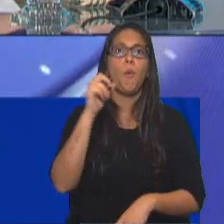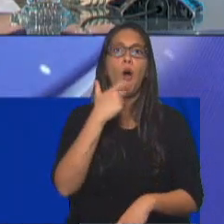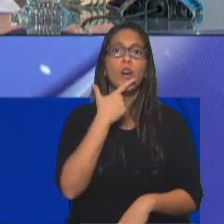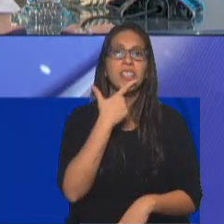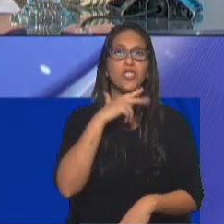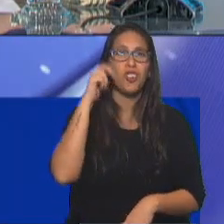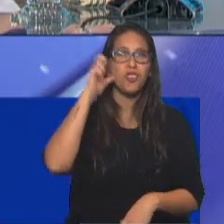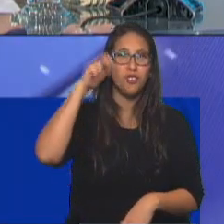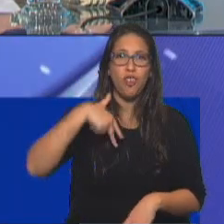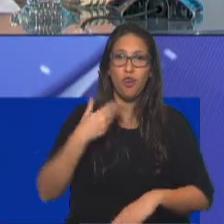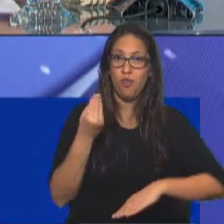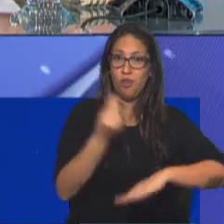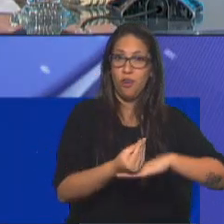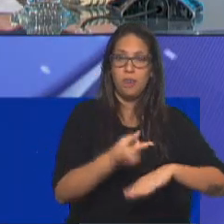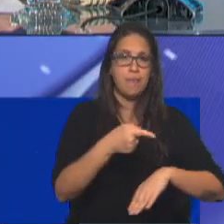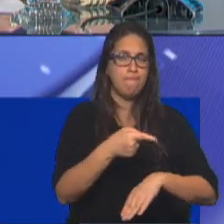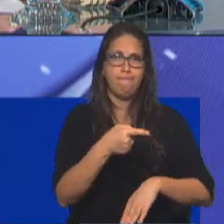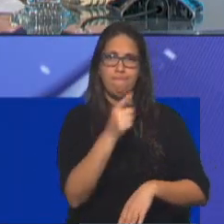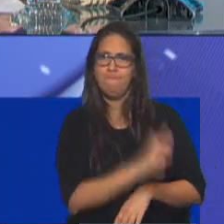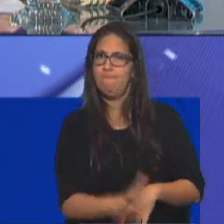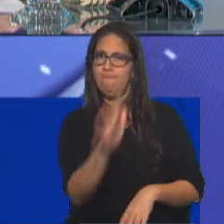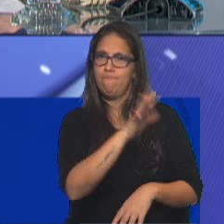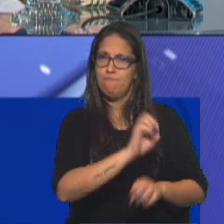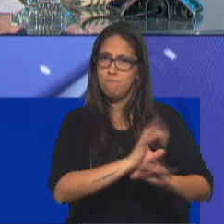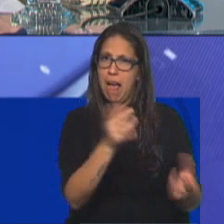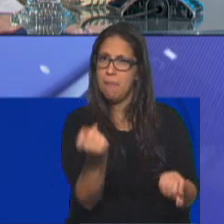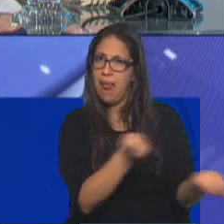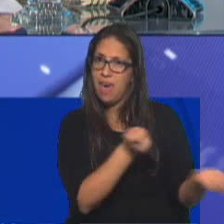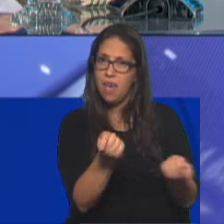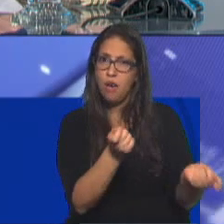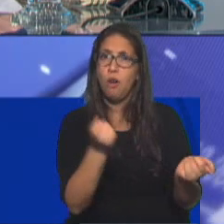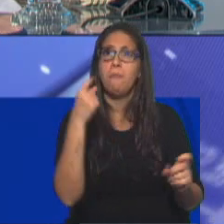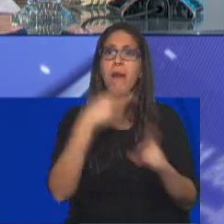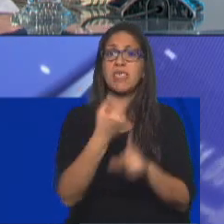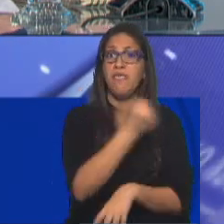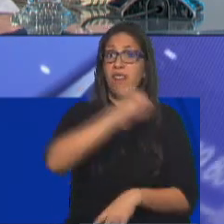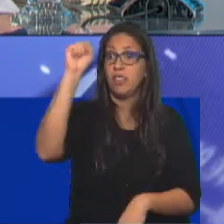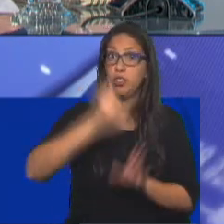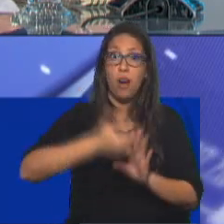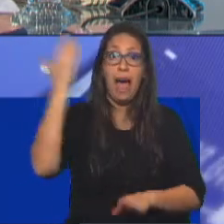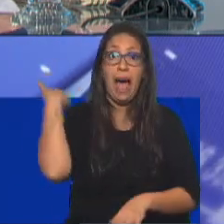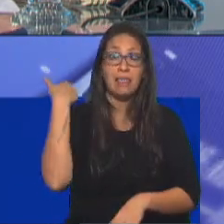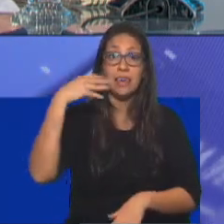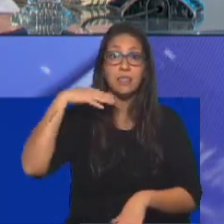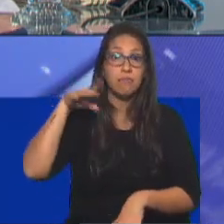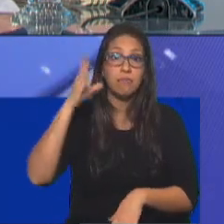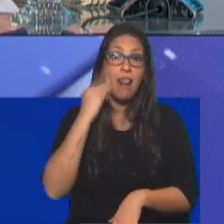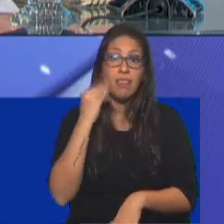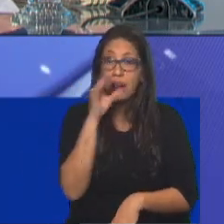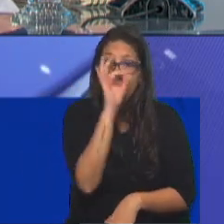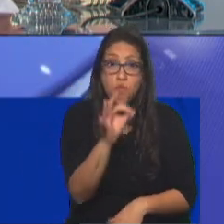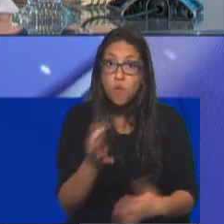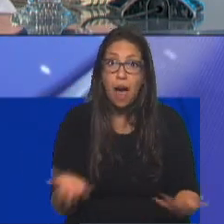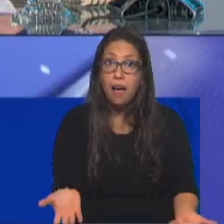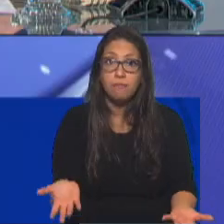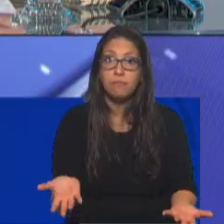muy cuestionado. Por otro lado, bueno, inflación que el Reino Unido no había tenido, ¿no? De hecho, vimos varias protestas en